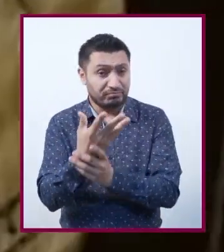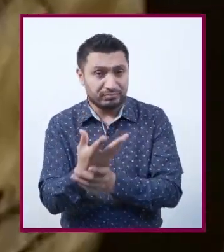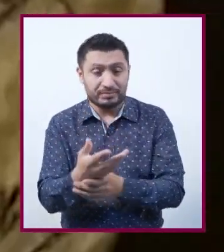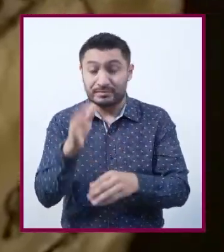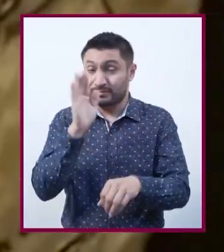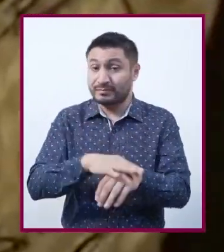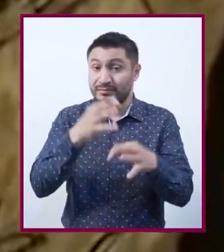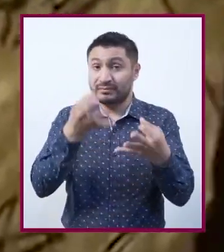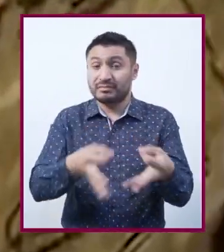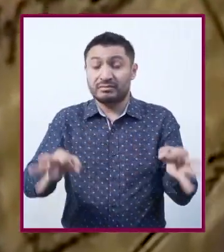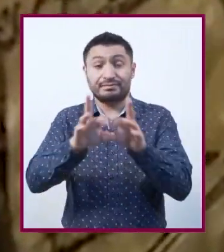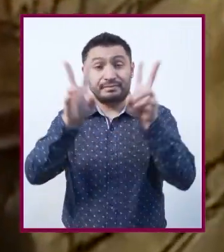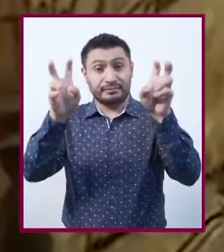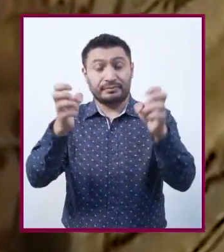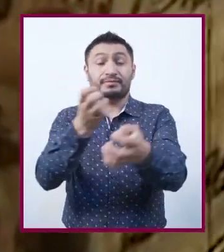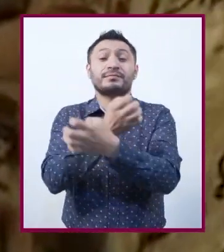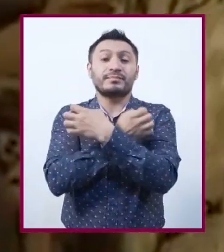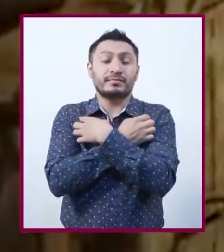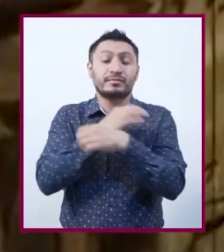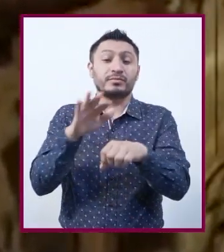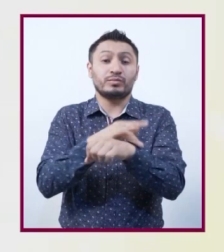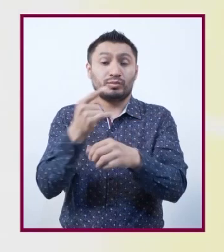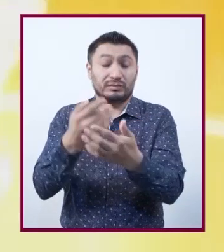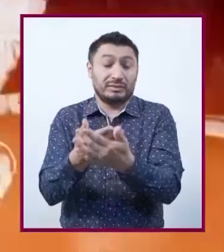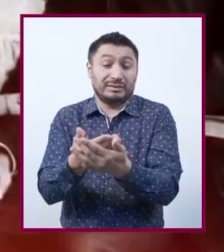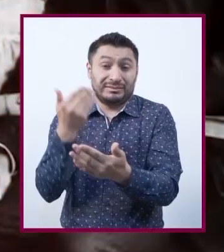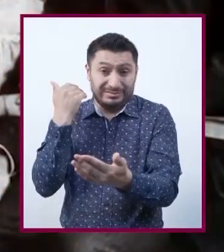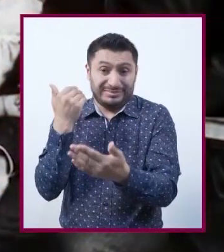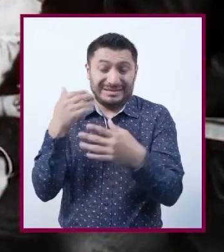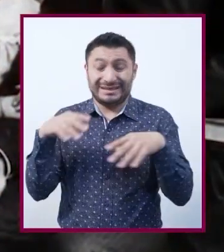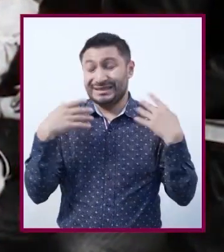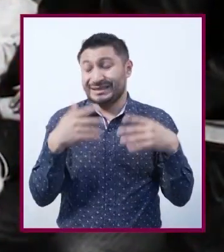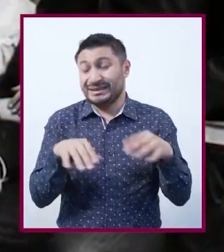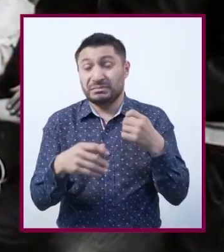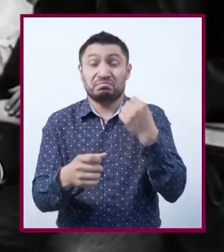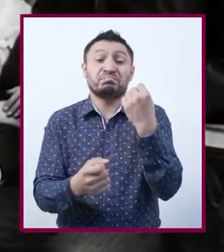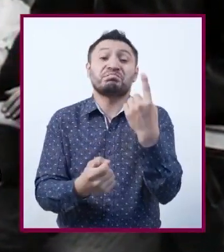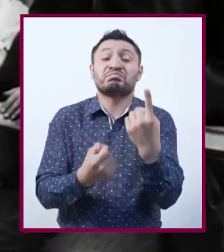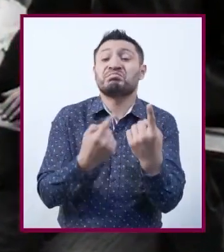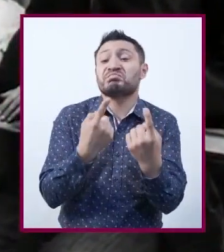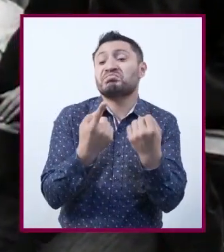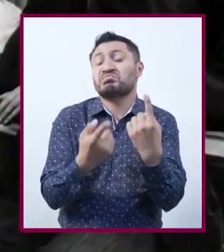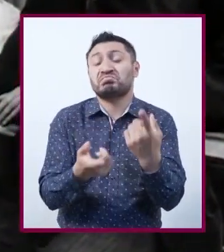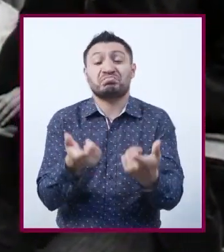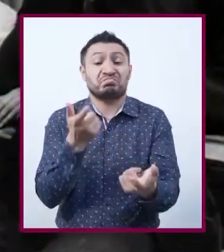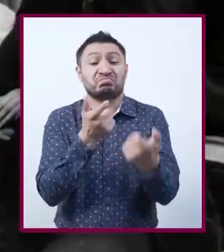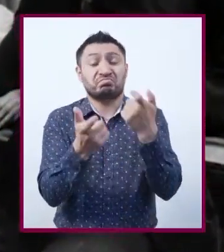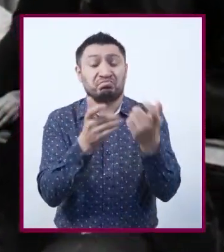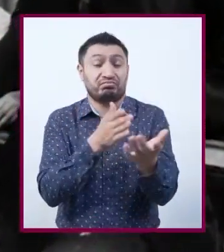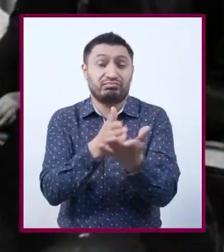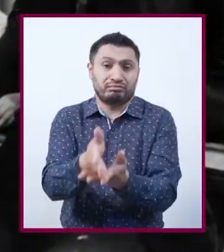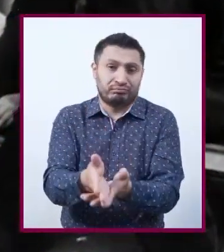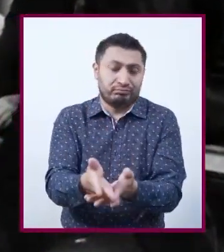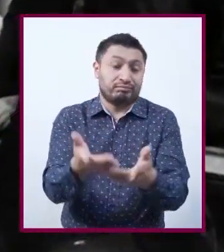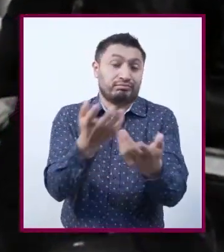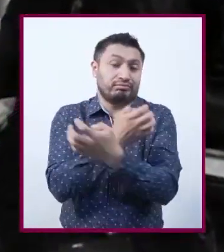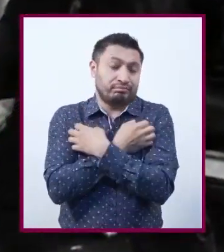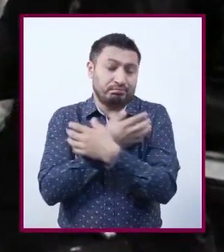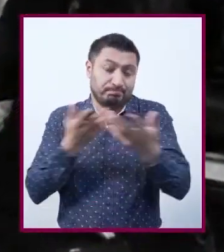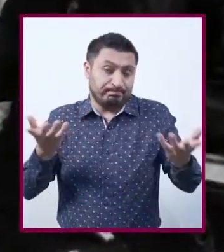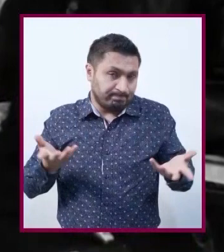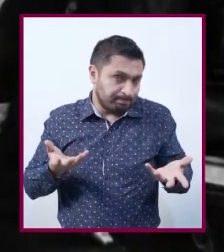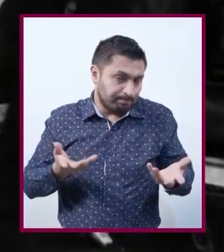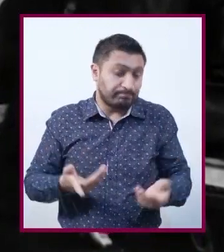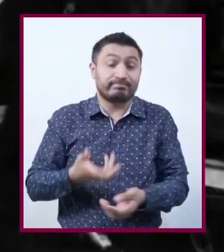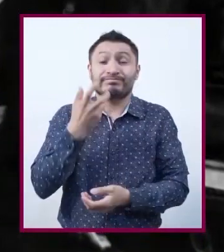importantes era la educación, ya que durante la etapa colonial solo unos cuantos privilegiados tenían acceso a ella. Y